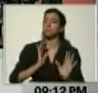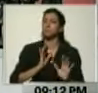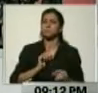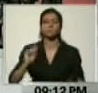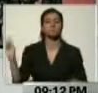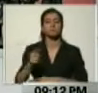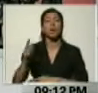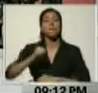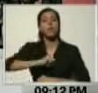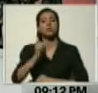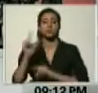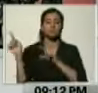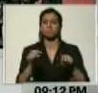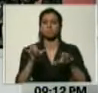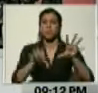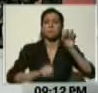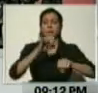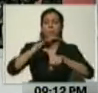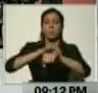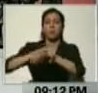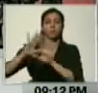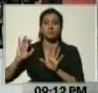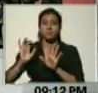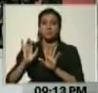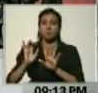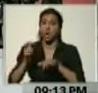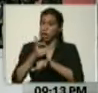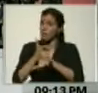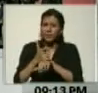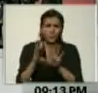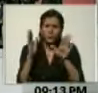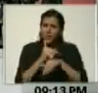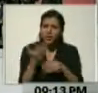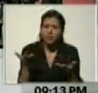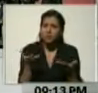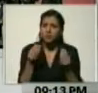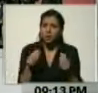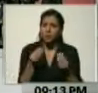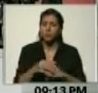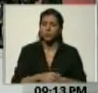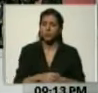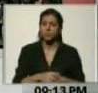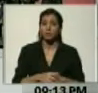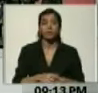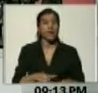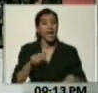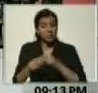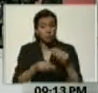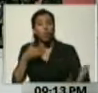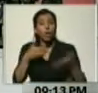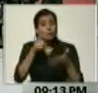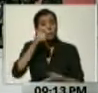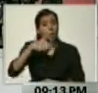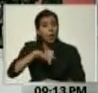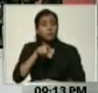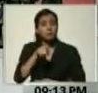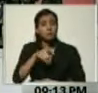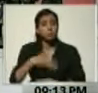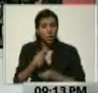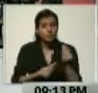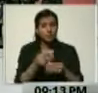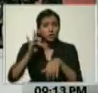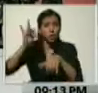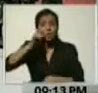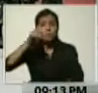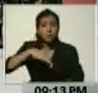No han llegado aquí a ser gobierno como tal, y fíjense lo que son capaces de hacerle al pueblo. Más